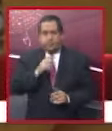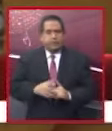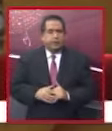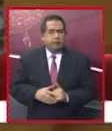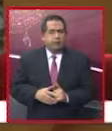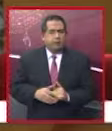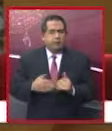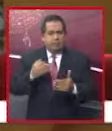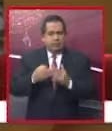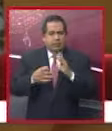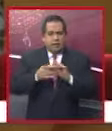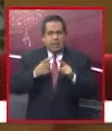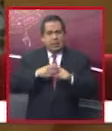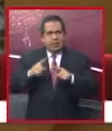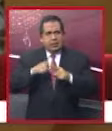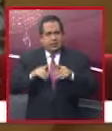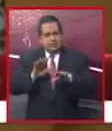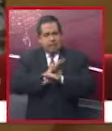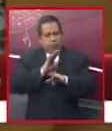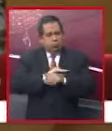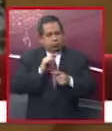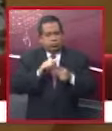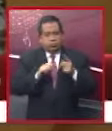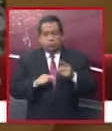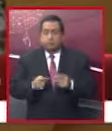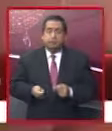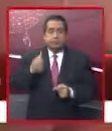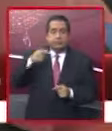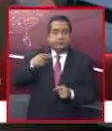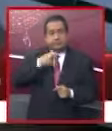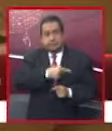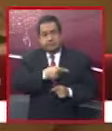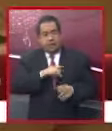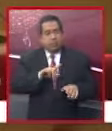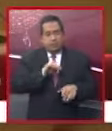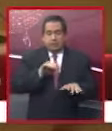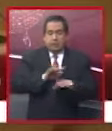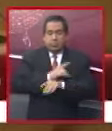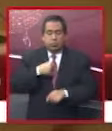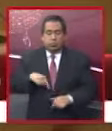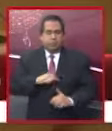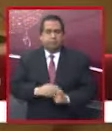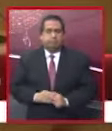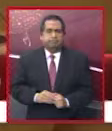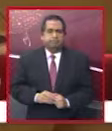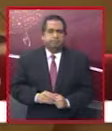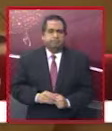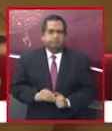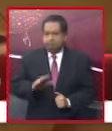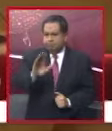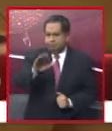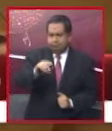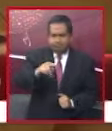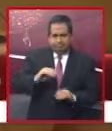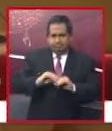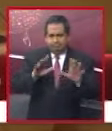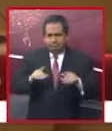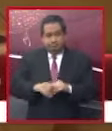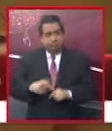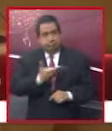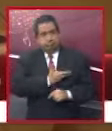Quedamos a la espera de las modificaciones que realice la colegisladora. No puedo dejar de señalar que el